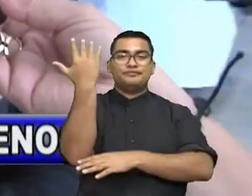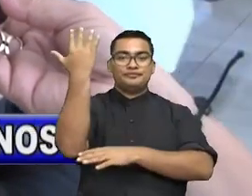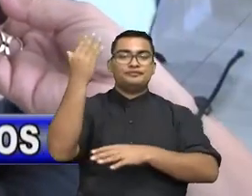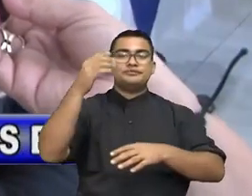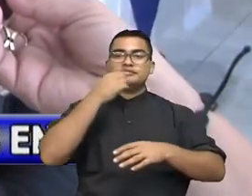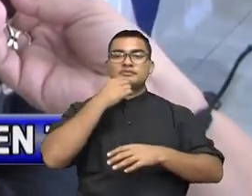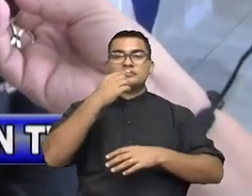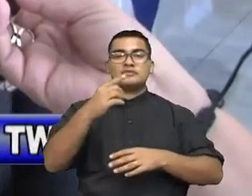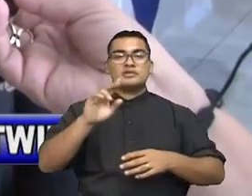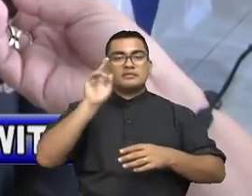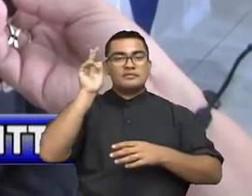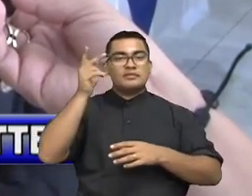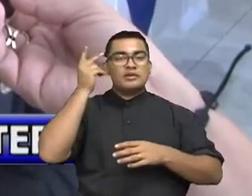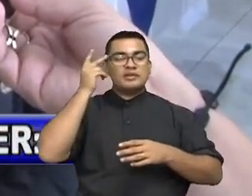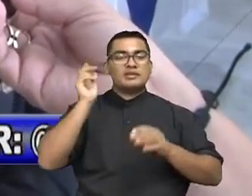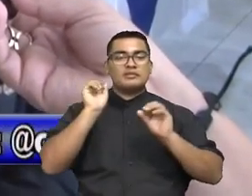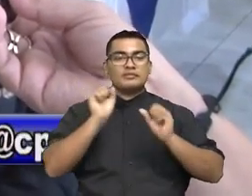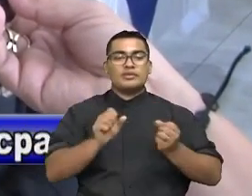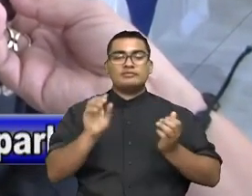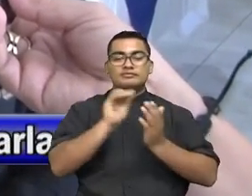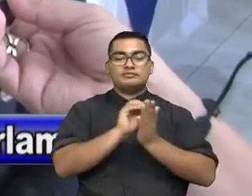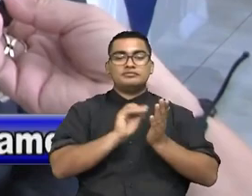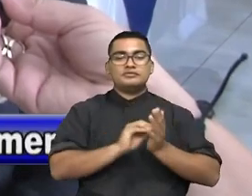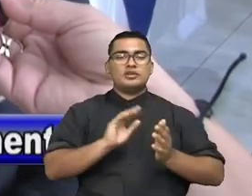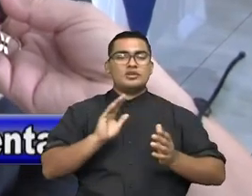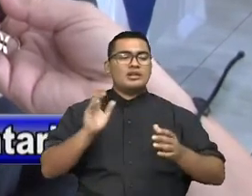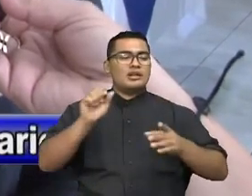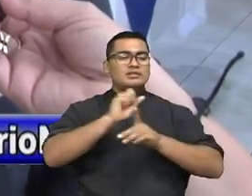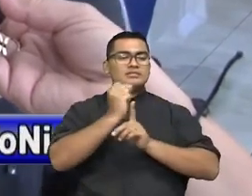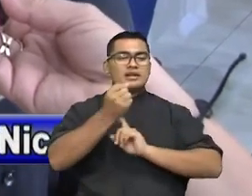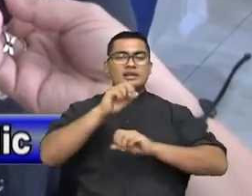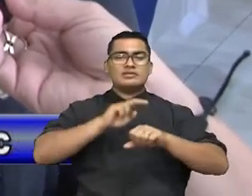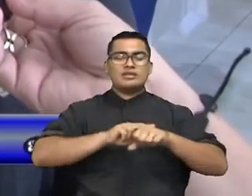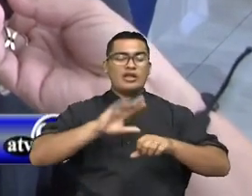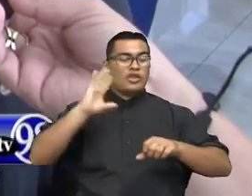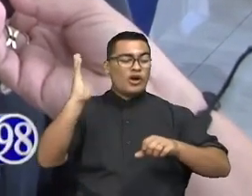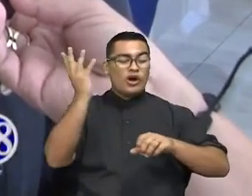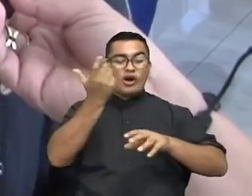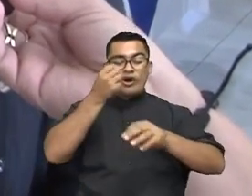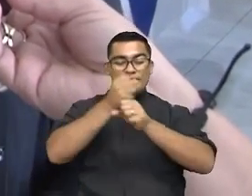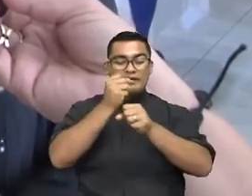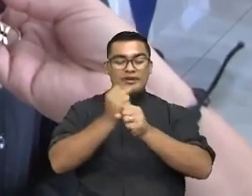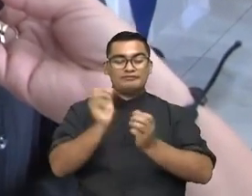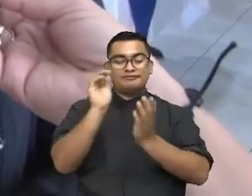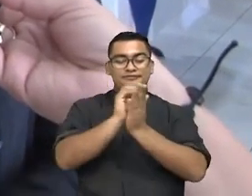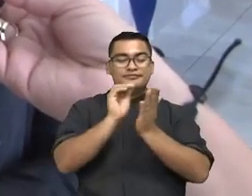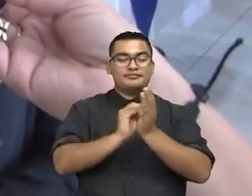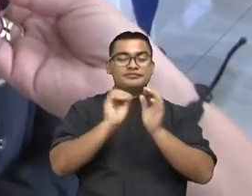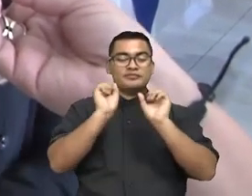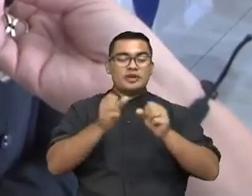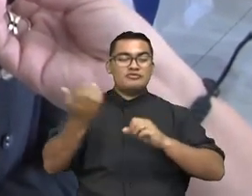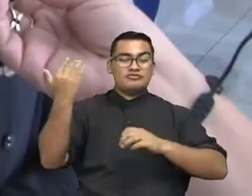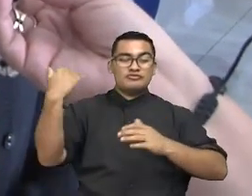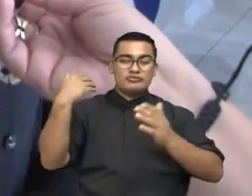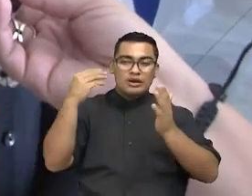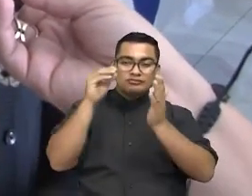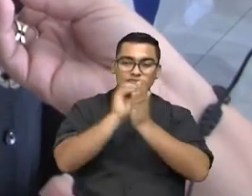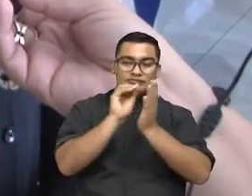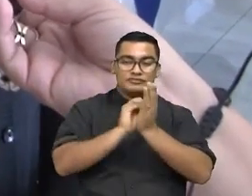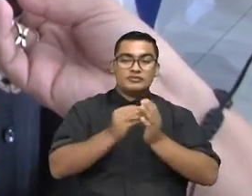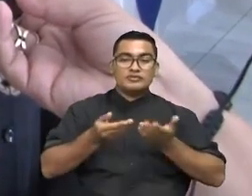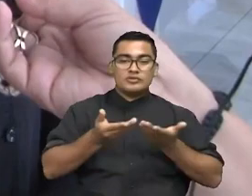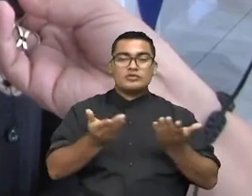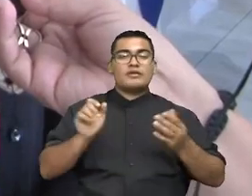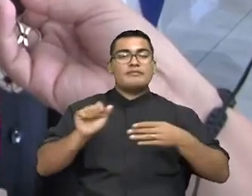que pretende ahora es integrar toda la labor que la Asamblea ha venido haciendo históricamente y poderlo ejecutar de